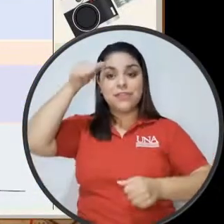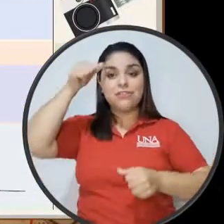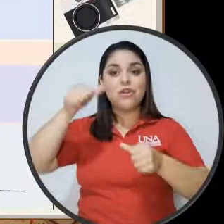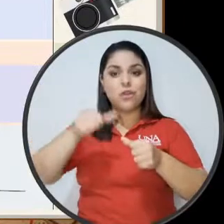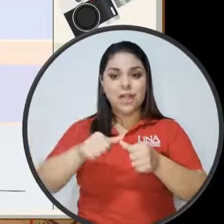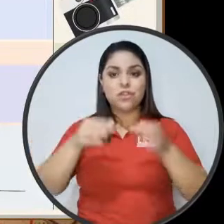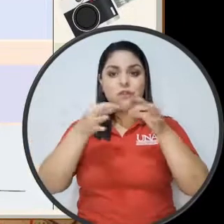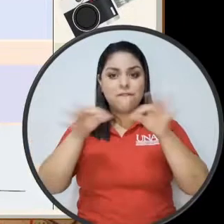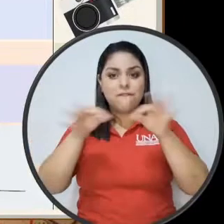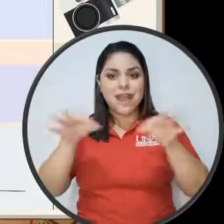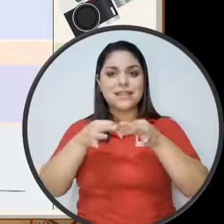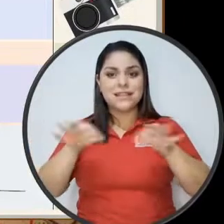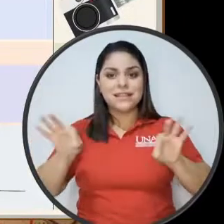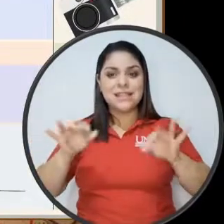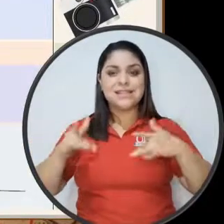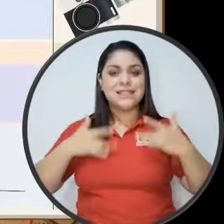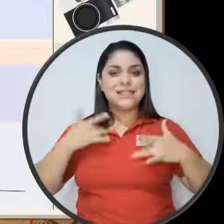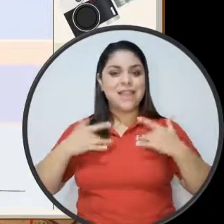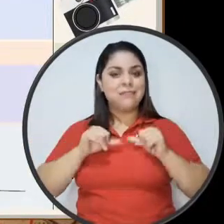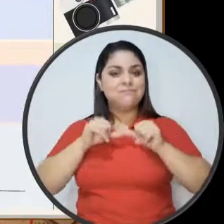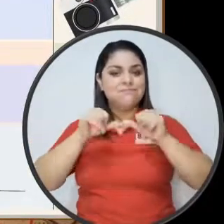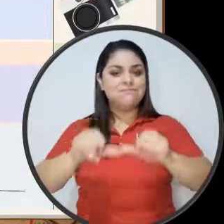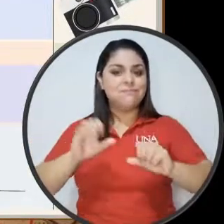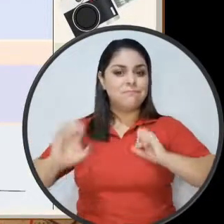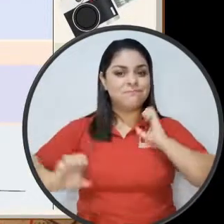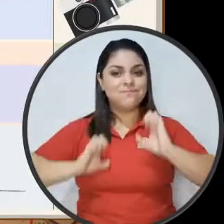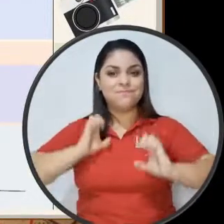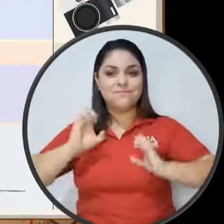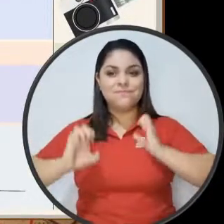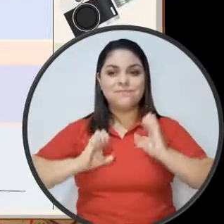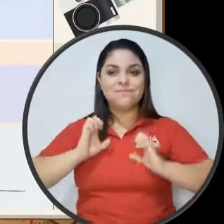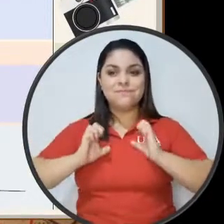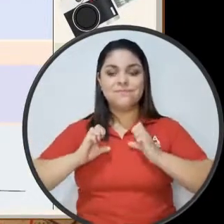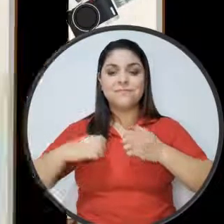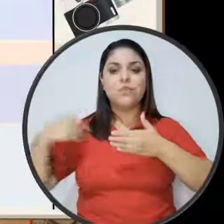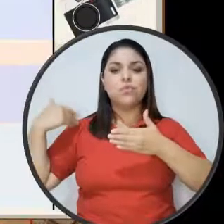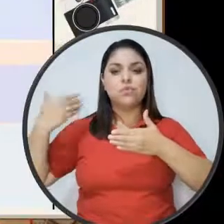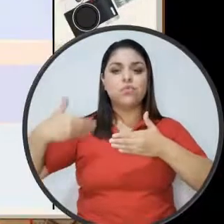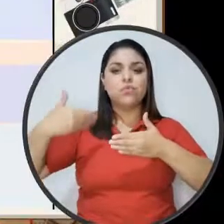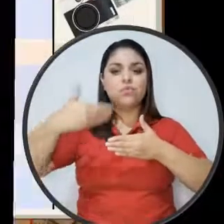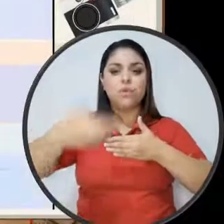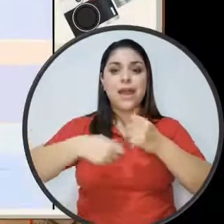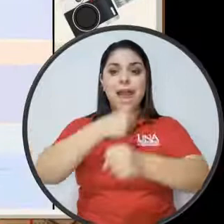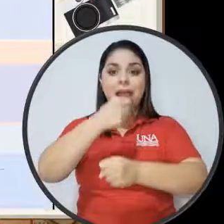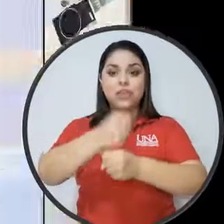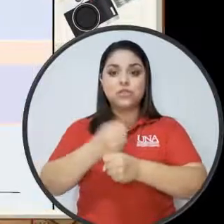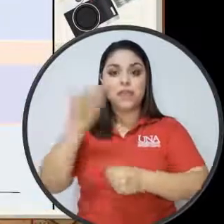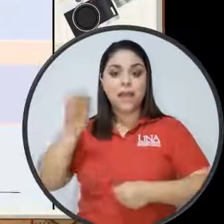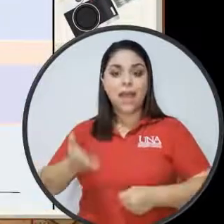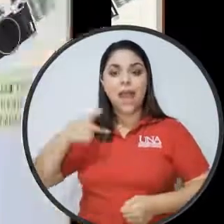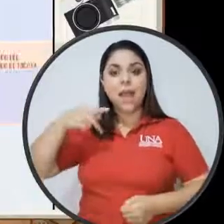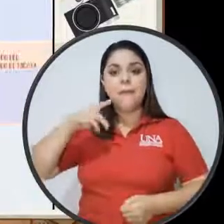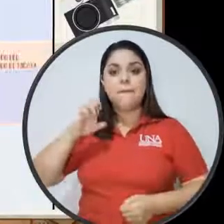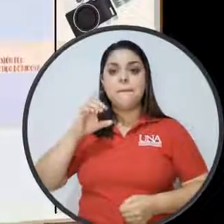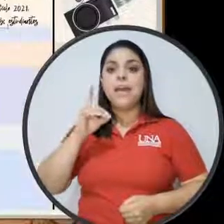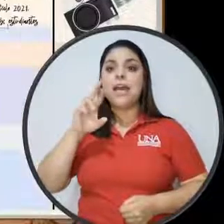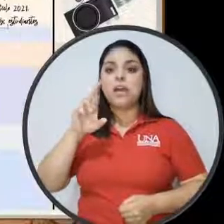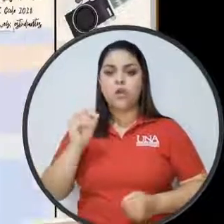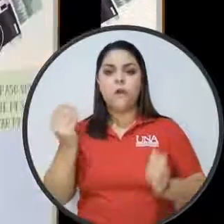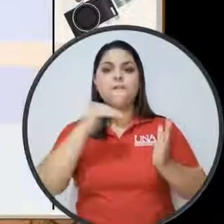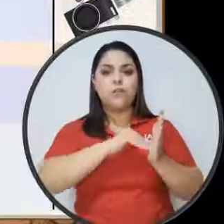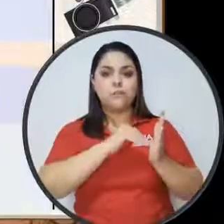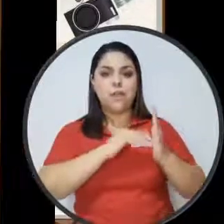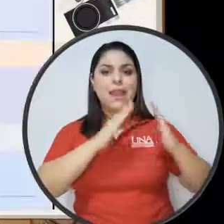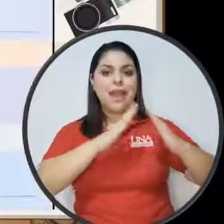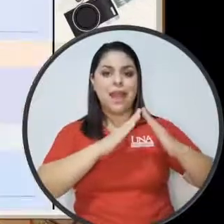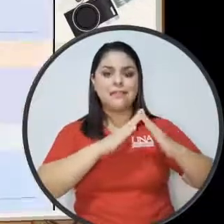y recordando las frases que le mantenían motivado. Al pasar de los años, Pedro retornó a